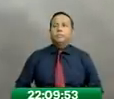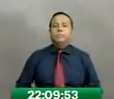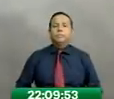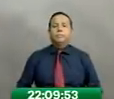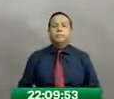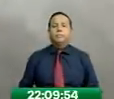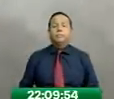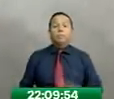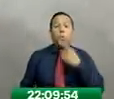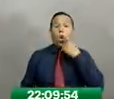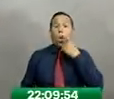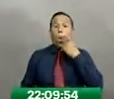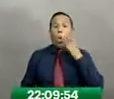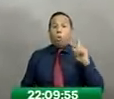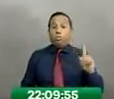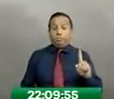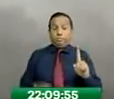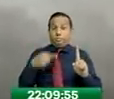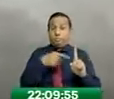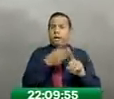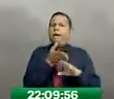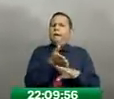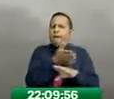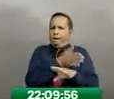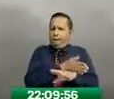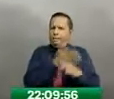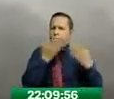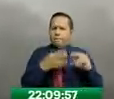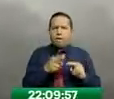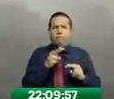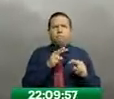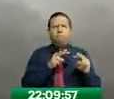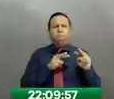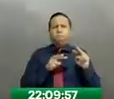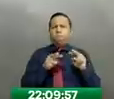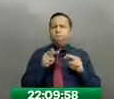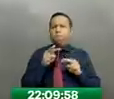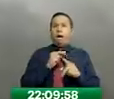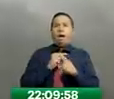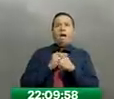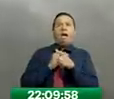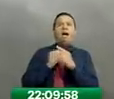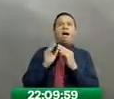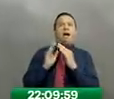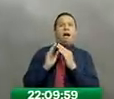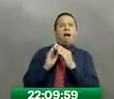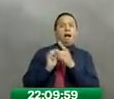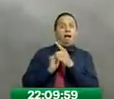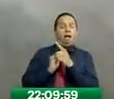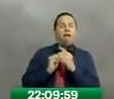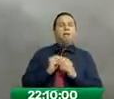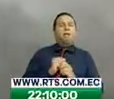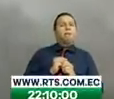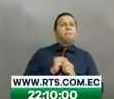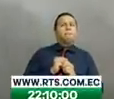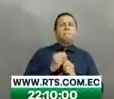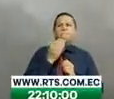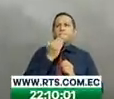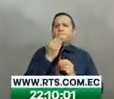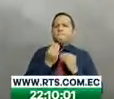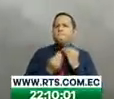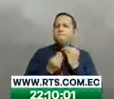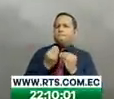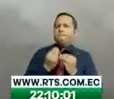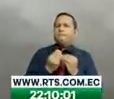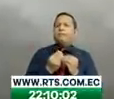Al parecer, este hombre ya había analizado a qué casa iba a ingresar para robar y utiliza artilugios para llegar hasta el segundo piso de